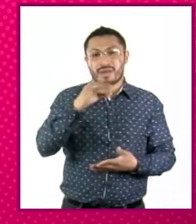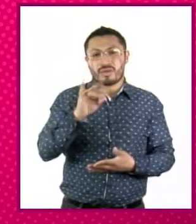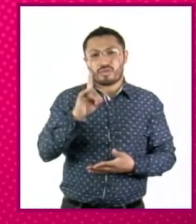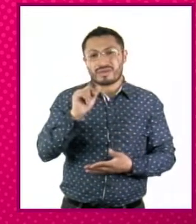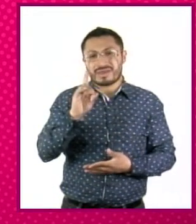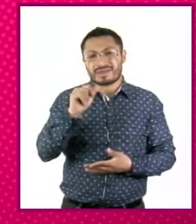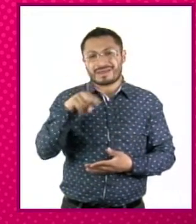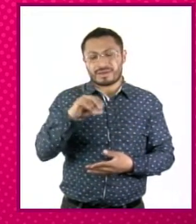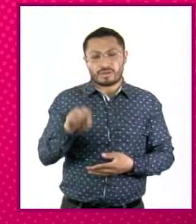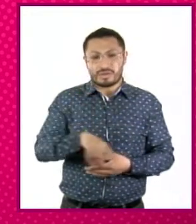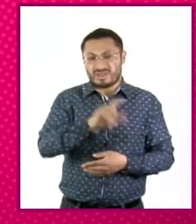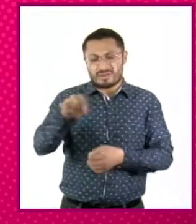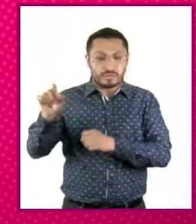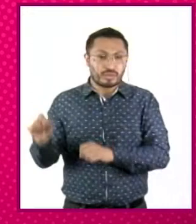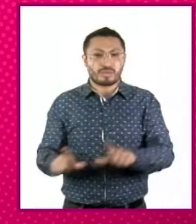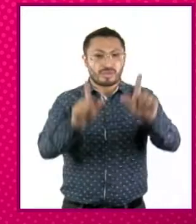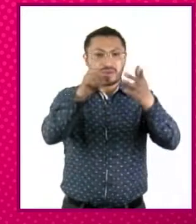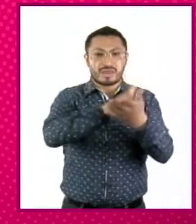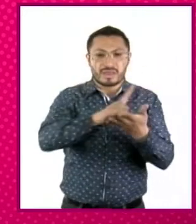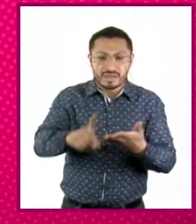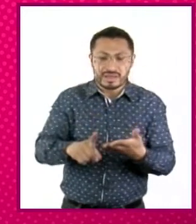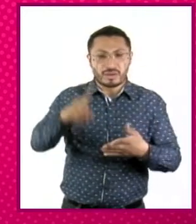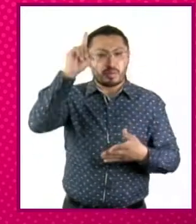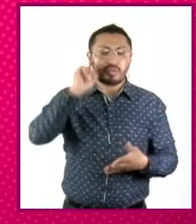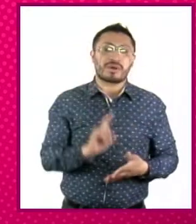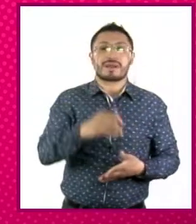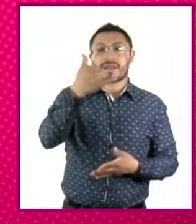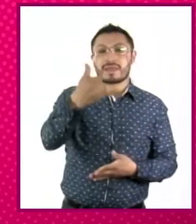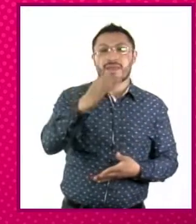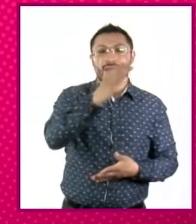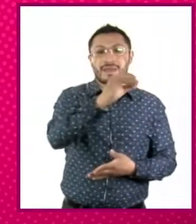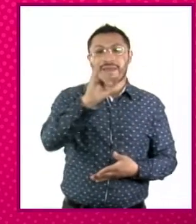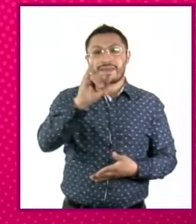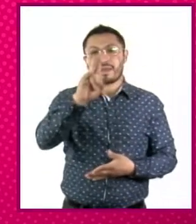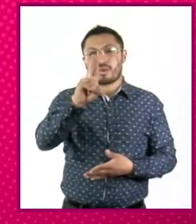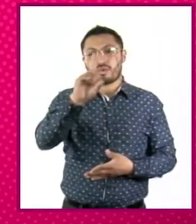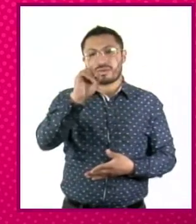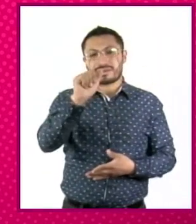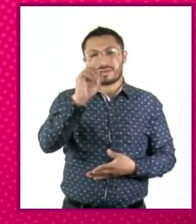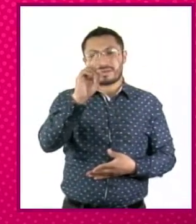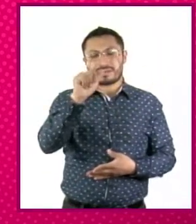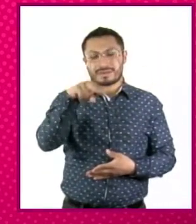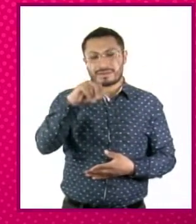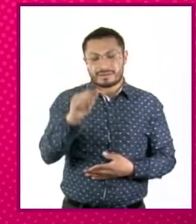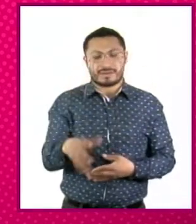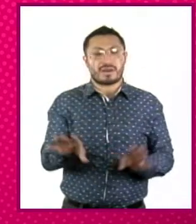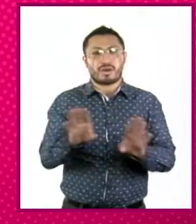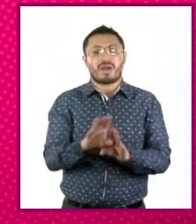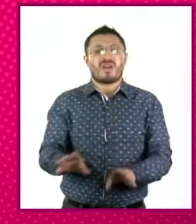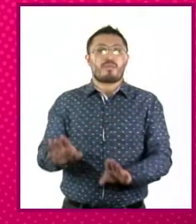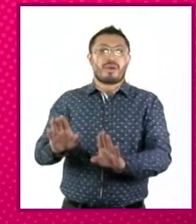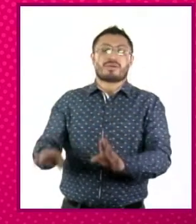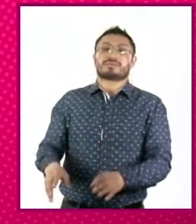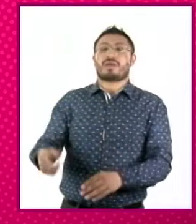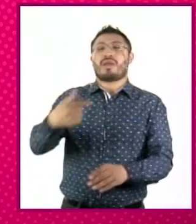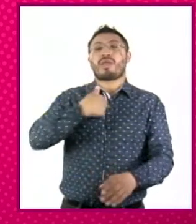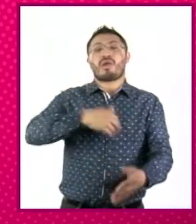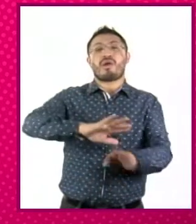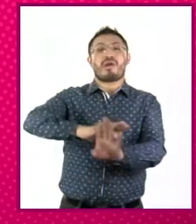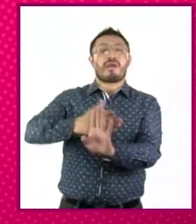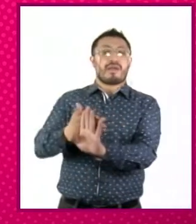una declaración de la mujer y la ciudadana, ¿no?, protestando un poco en contra de la